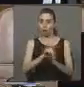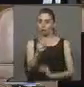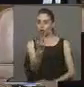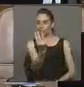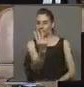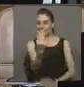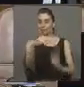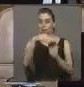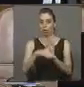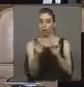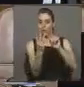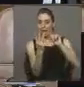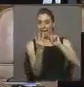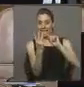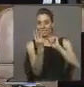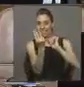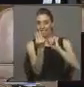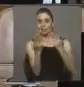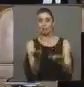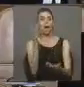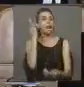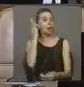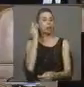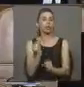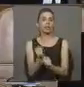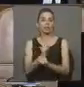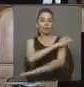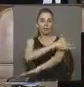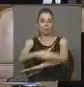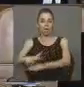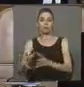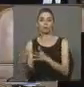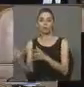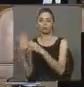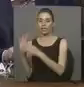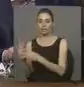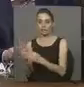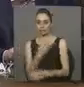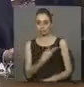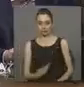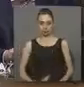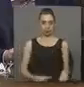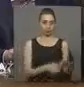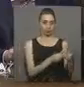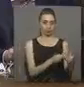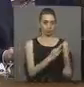13 sea en beneficio de la mujer costera. Muchas gracias, señor presidente. Gracias, diputado Fuentes, diputada Pacheco.